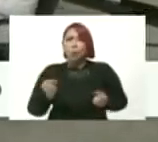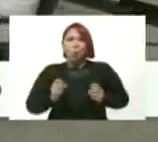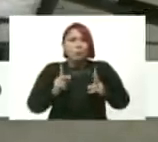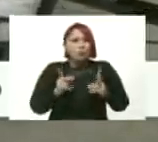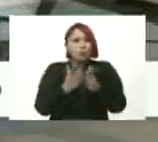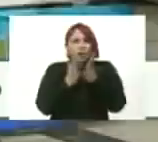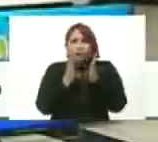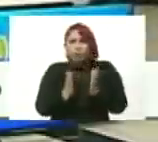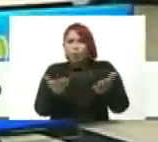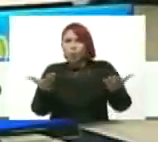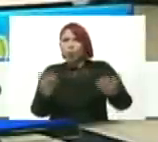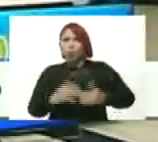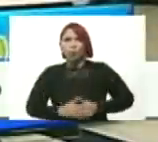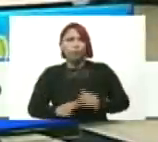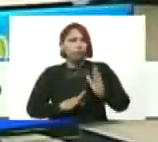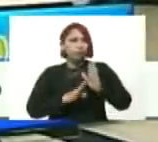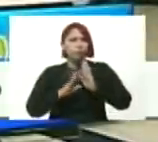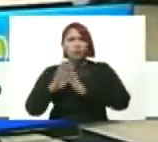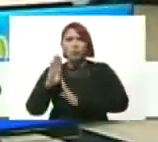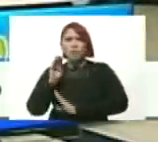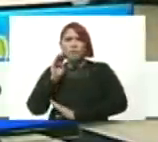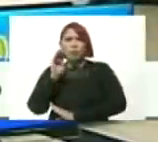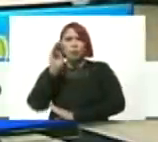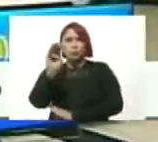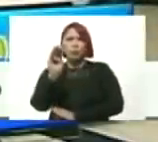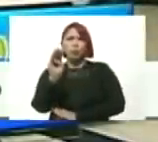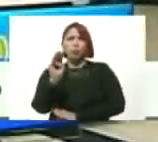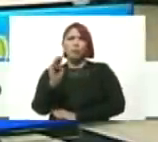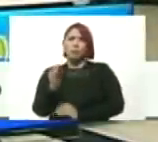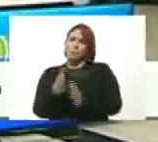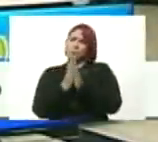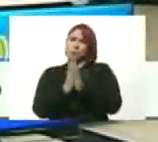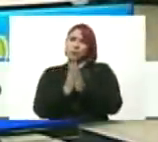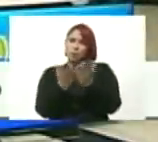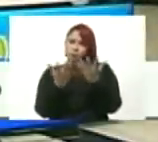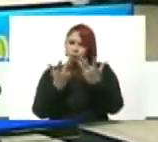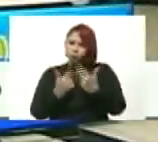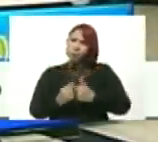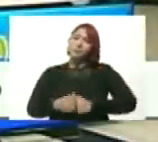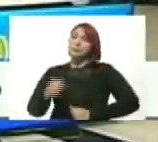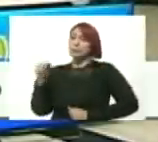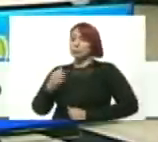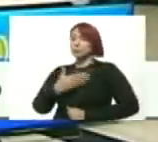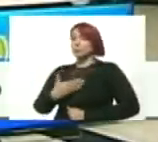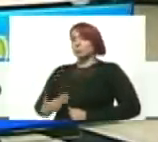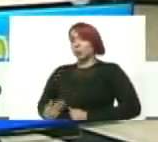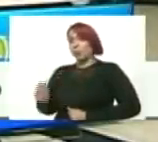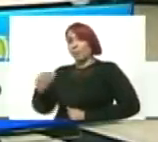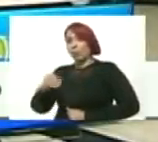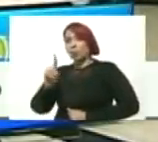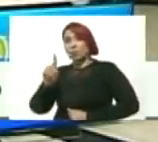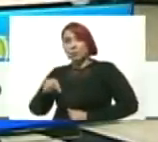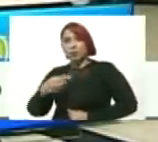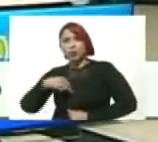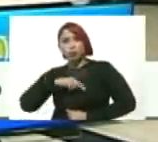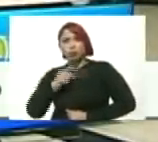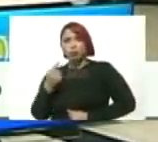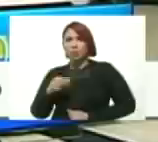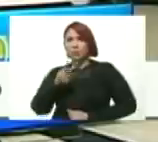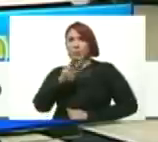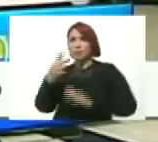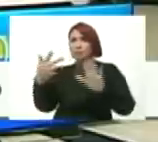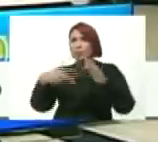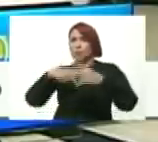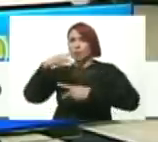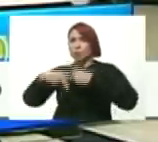de estudios de desarrollo futuro rector por favor si presidente además de pregrado nosotros tenemos 28